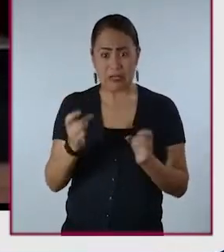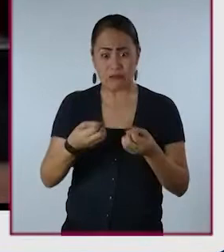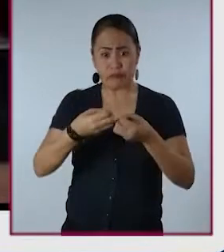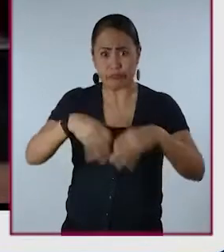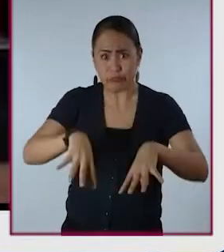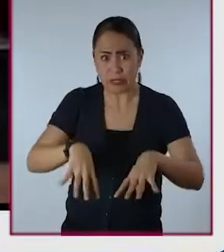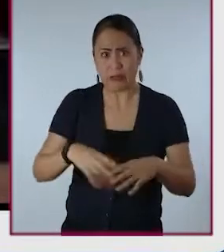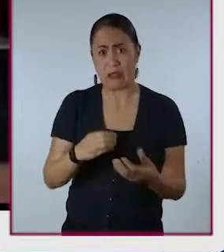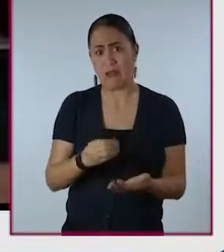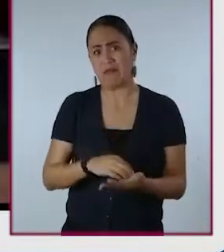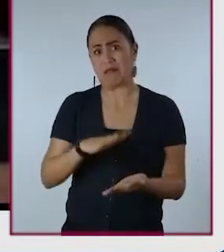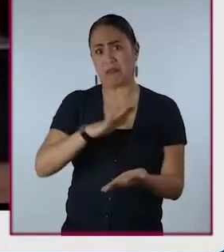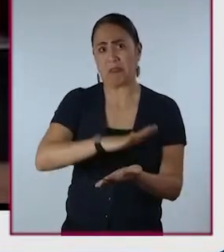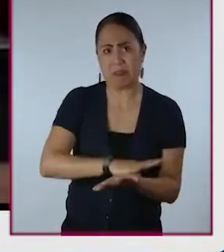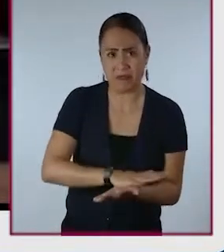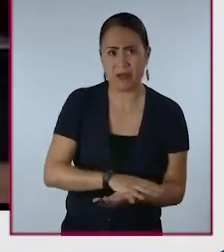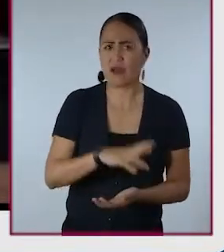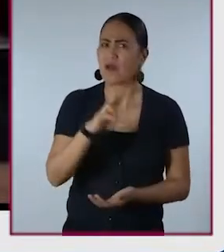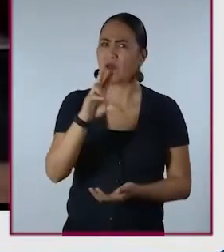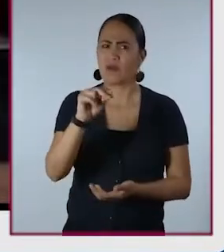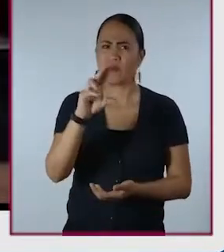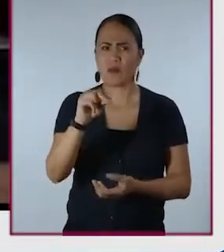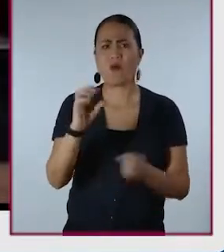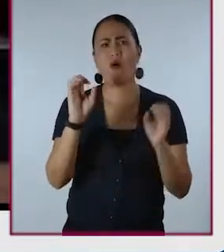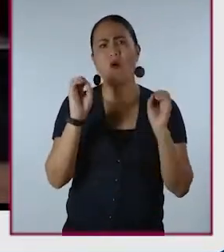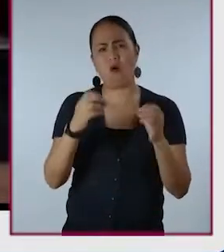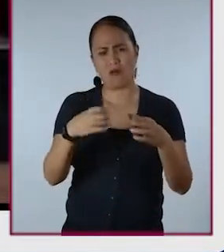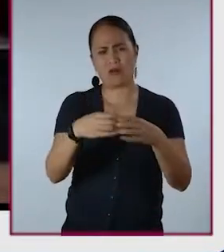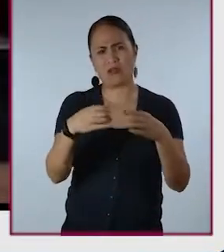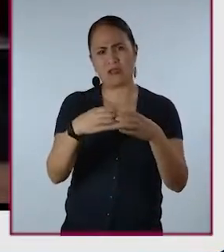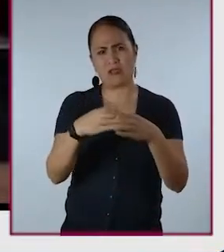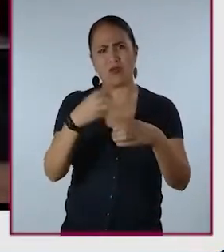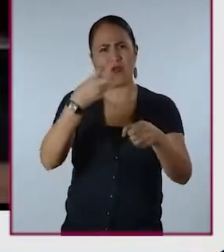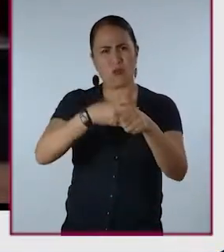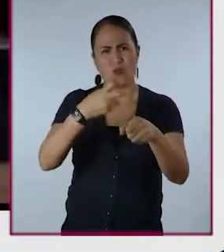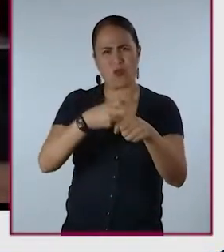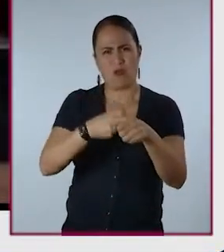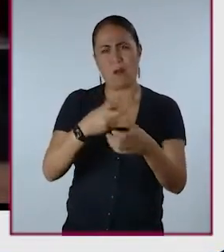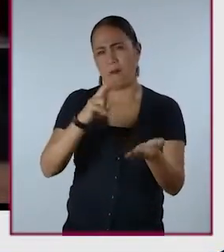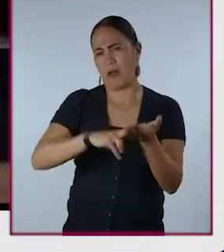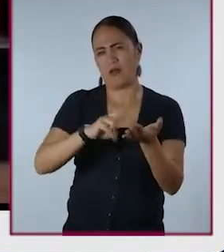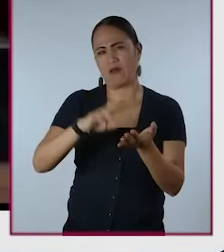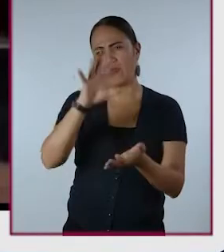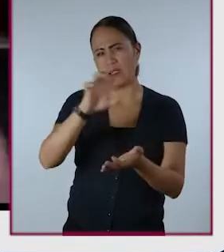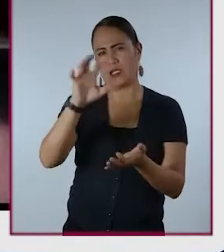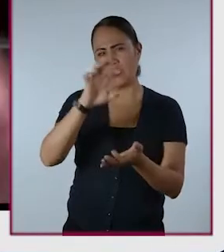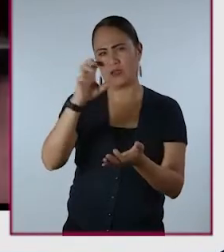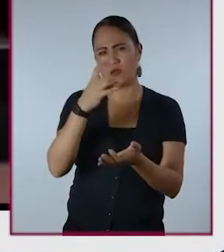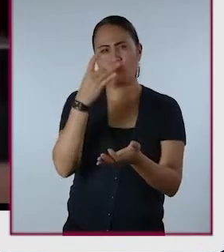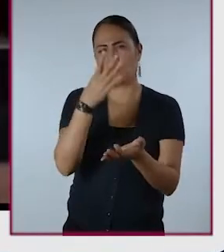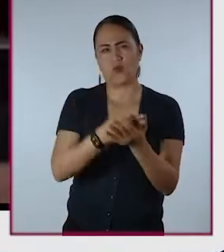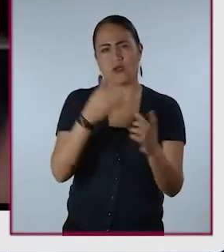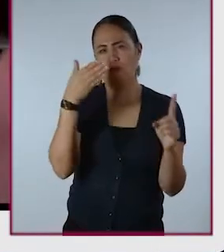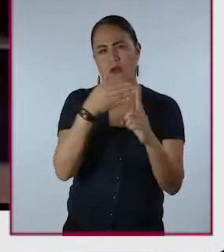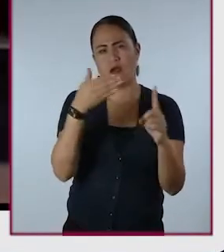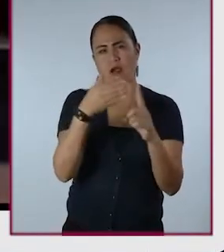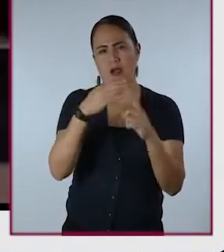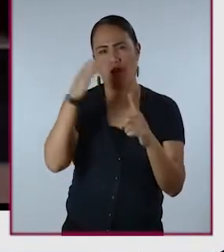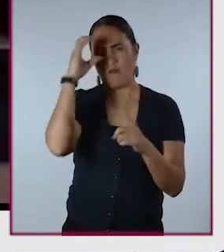lo tires, sino a ver un disco duro de 500 pesos donde solamente fotos de fulanito de